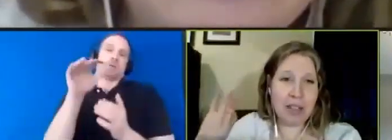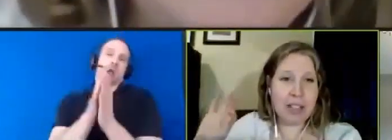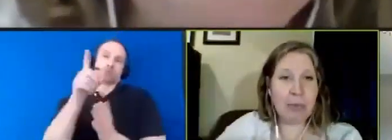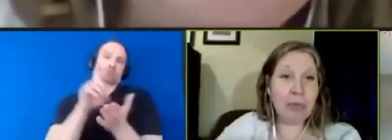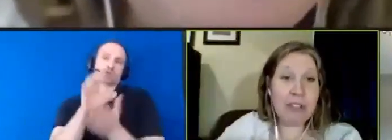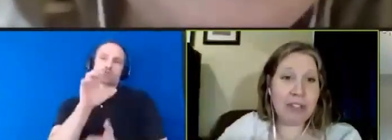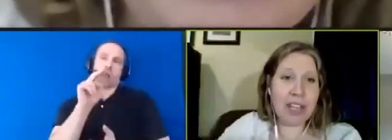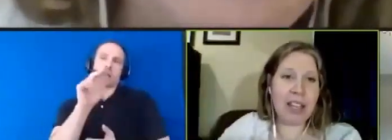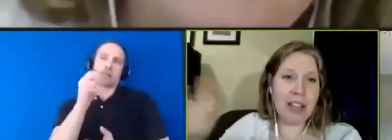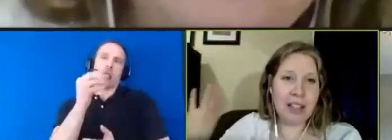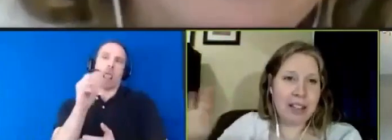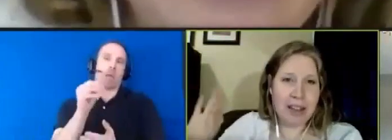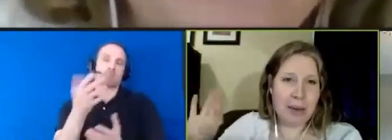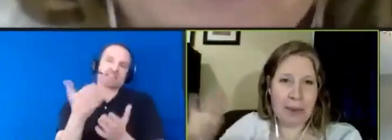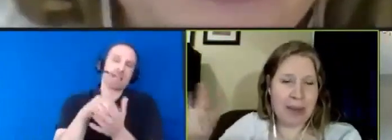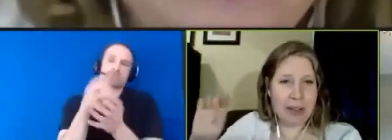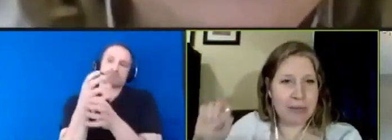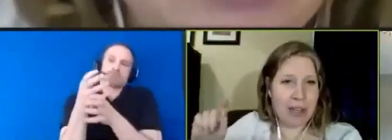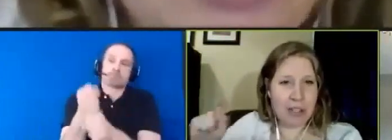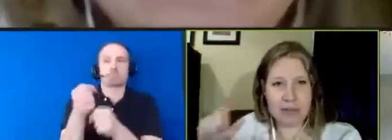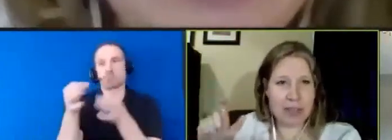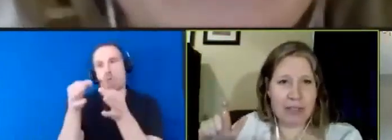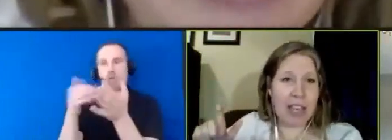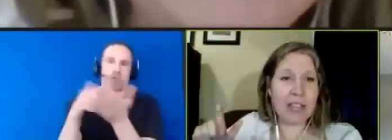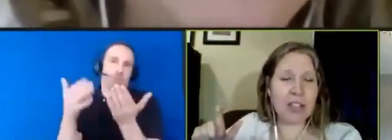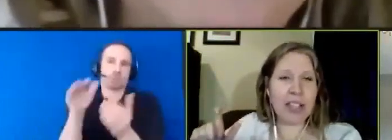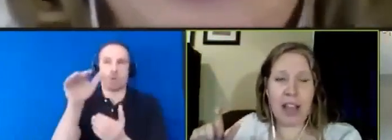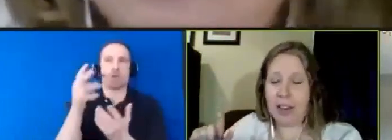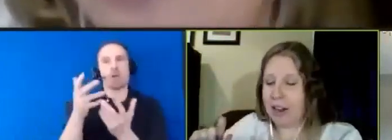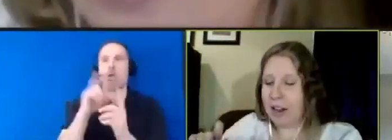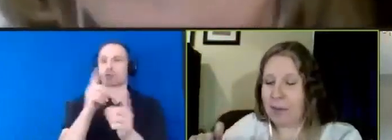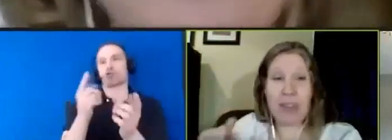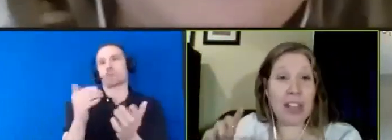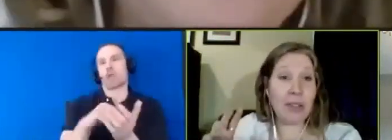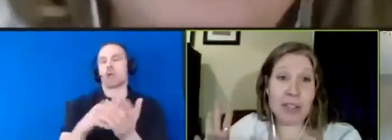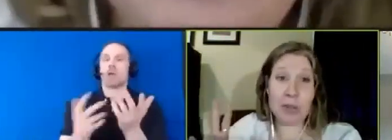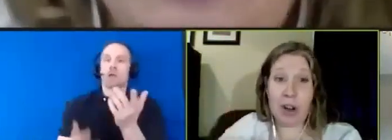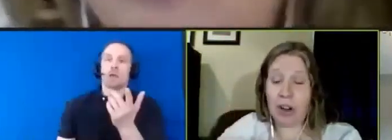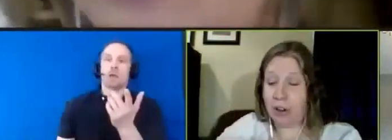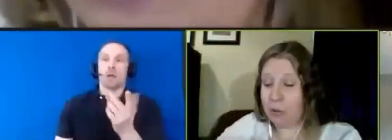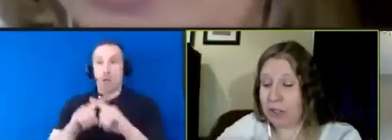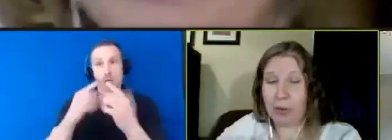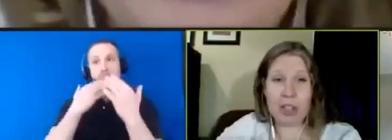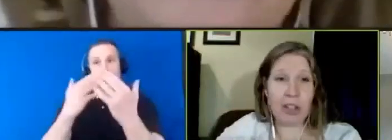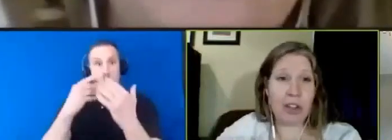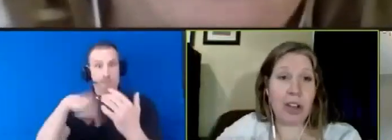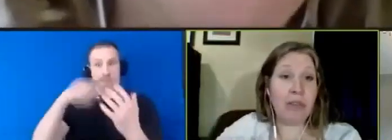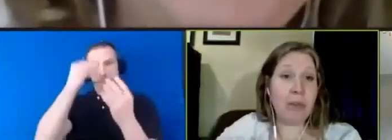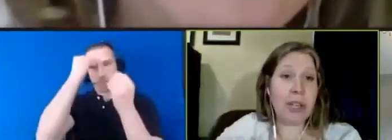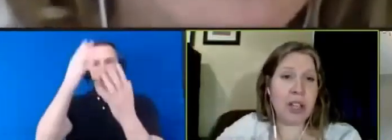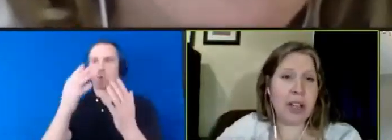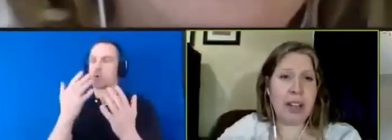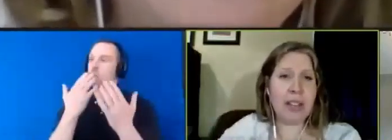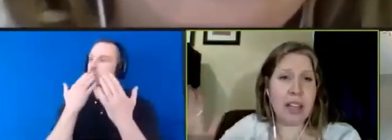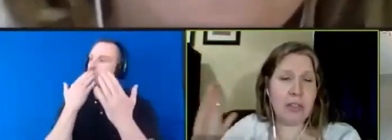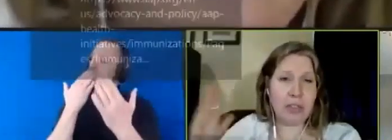christine tenemos algunas preguntas y si las tenemos están entrando algunas preguntas ya han